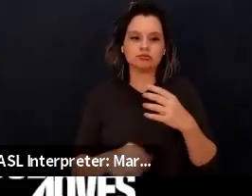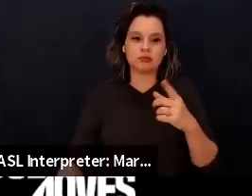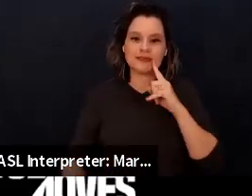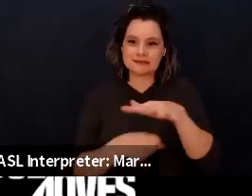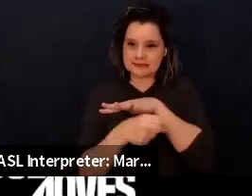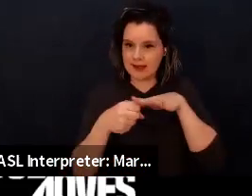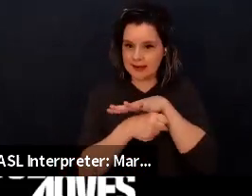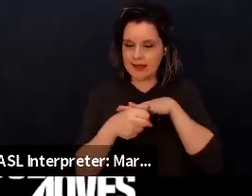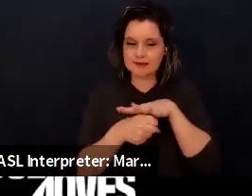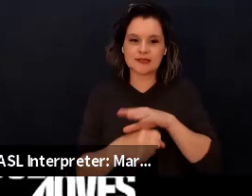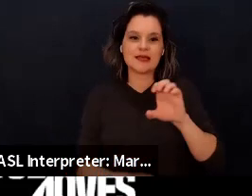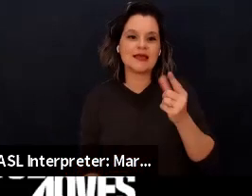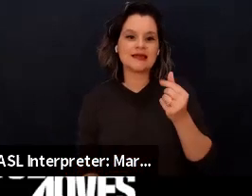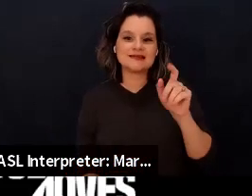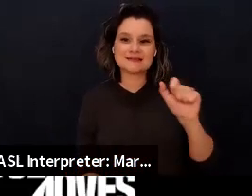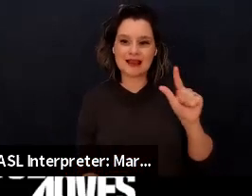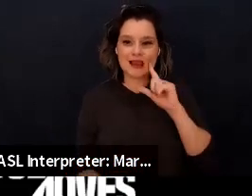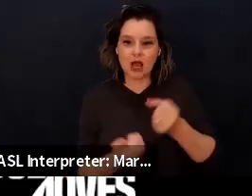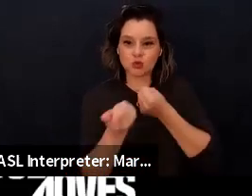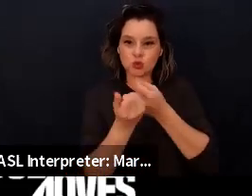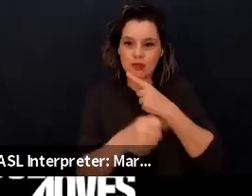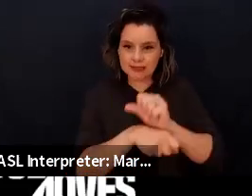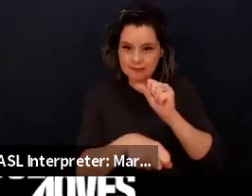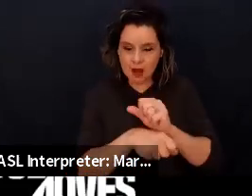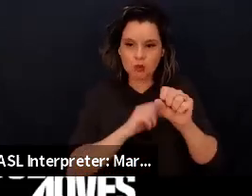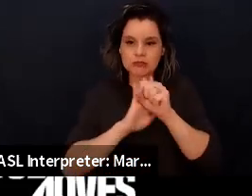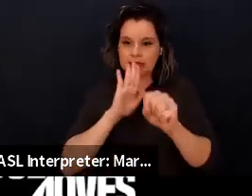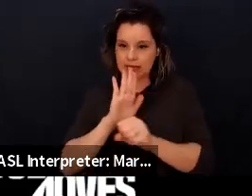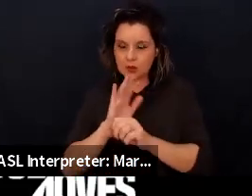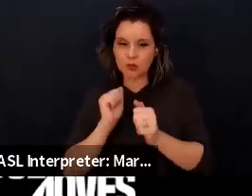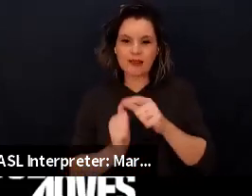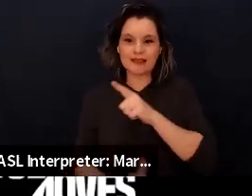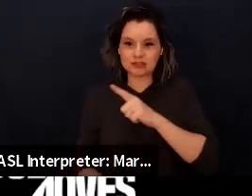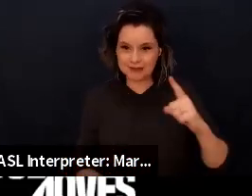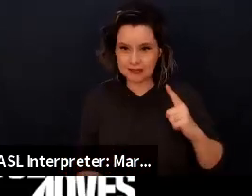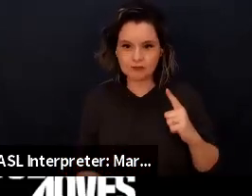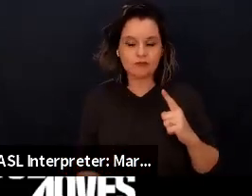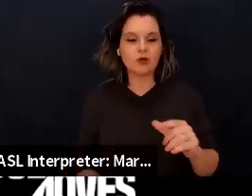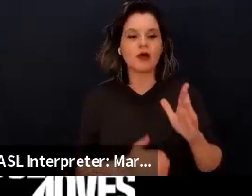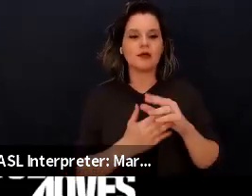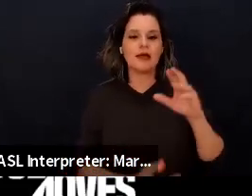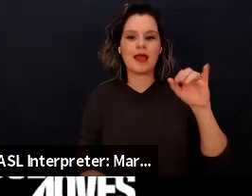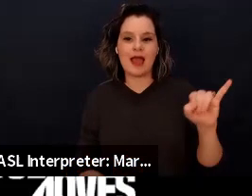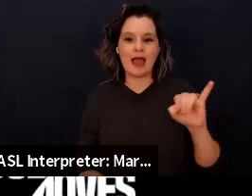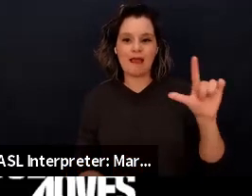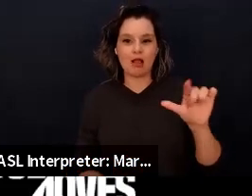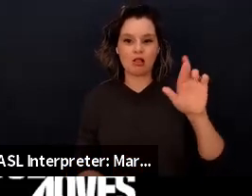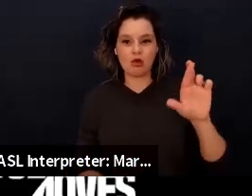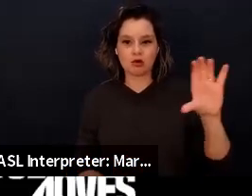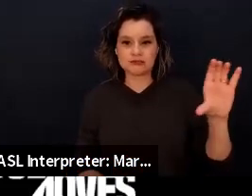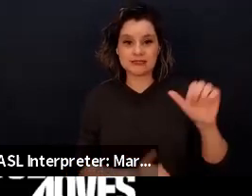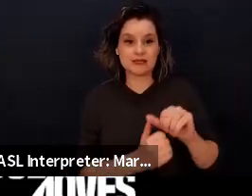áreas, Grisel también ayuda al trabajo estatal legislativo de ILRC. Grisel